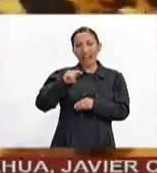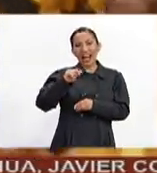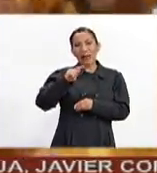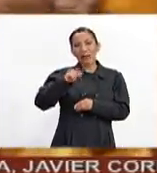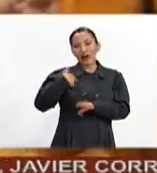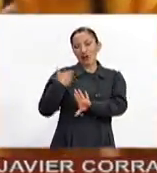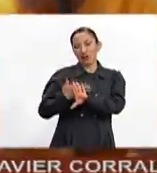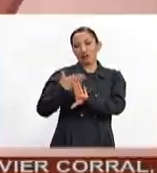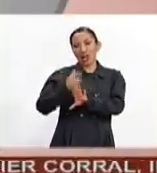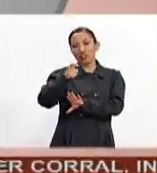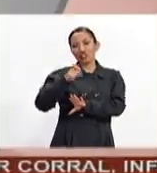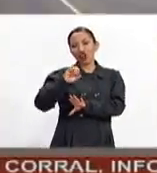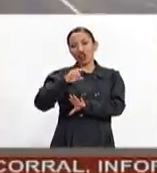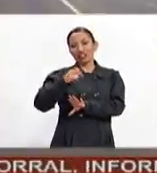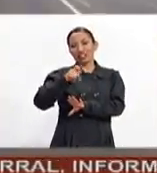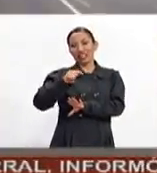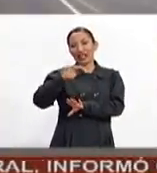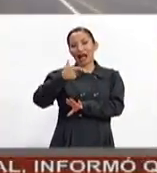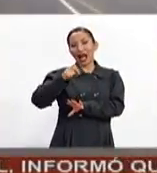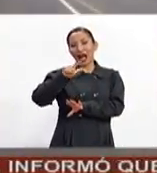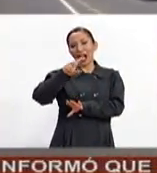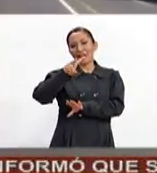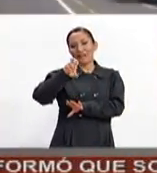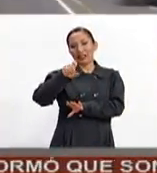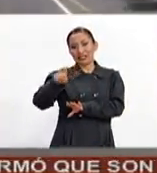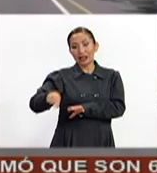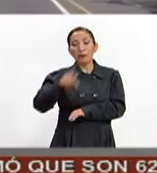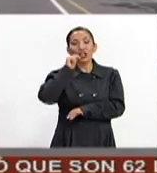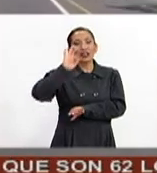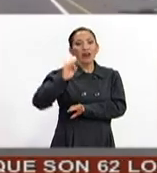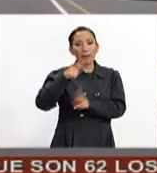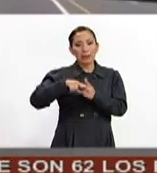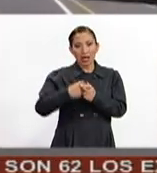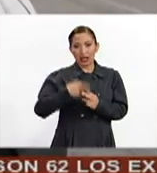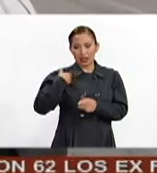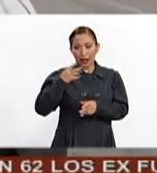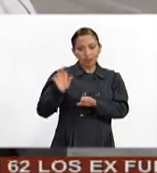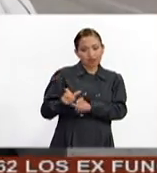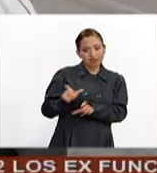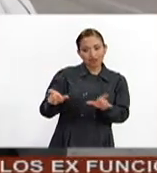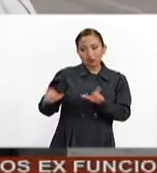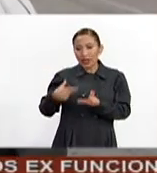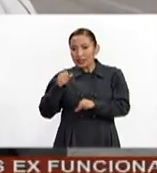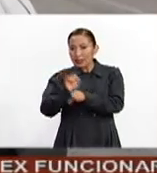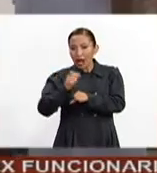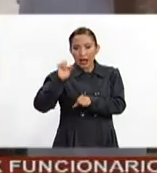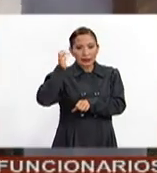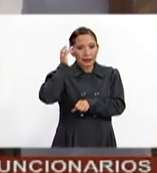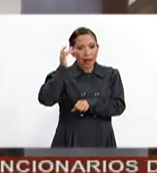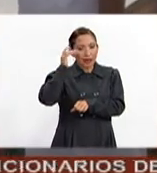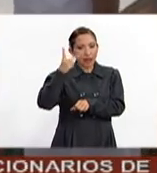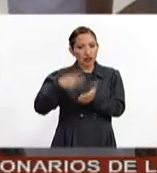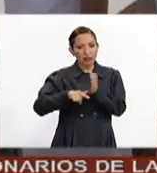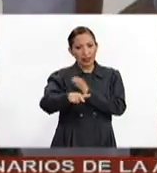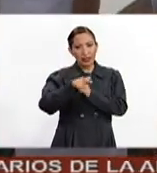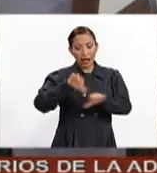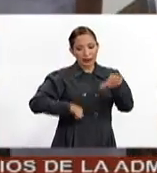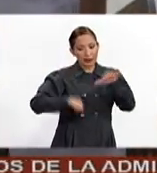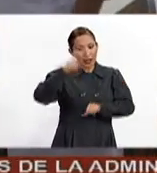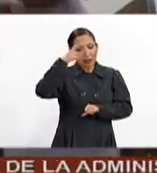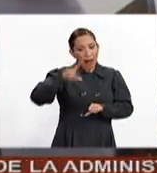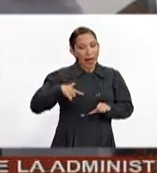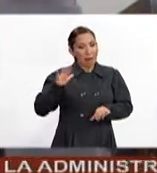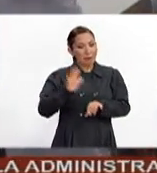a Xóchitl Gálvez. La Policía Federal dio inicio al operativo de Semana Santa 2017. Implementará acciones